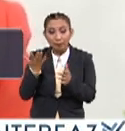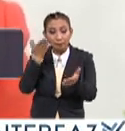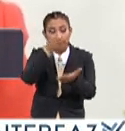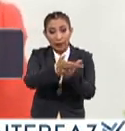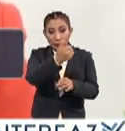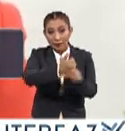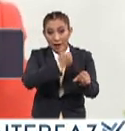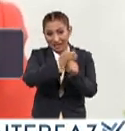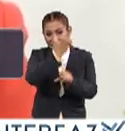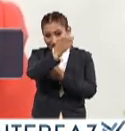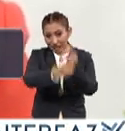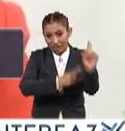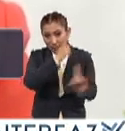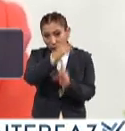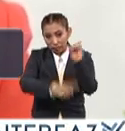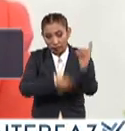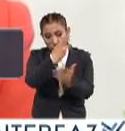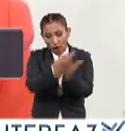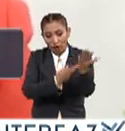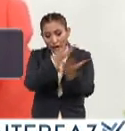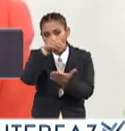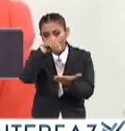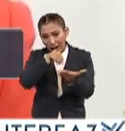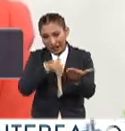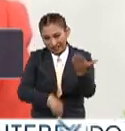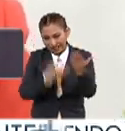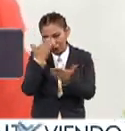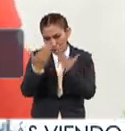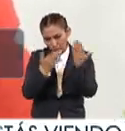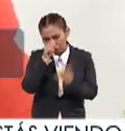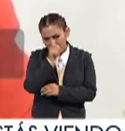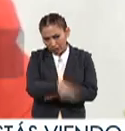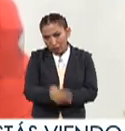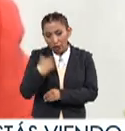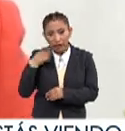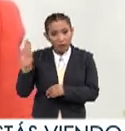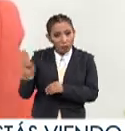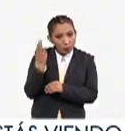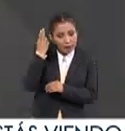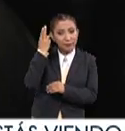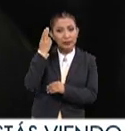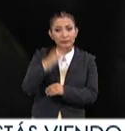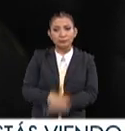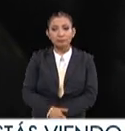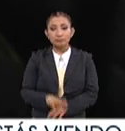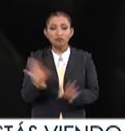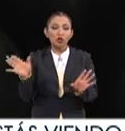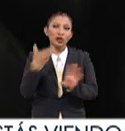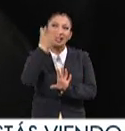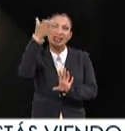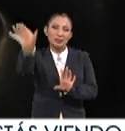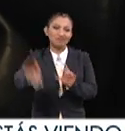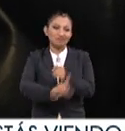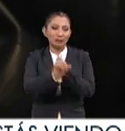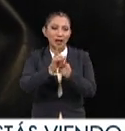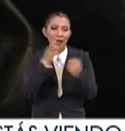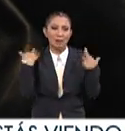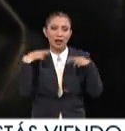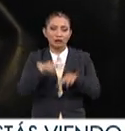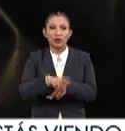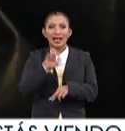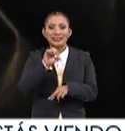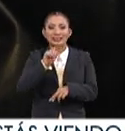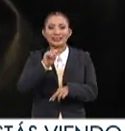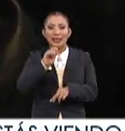de la práctica de este deporte en los planes y programas de estudio de nivel superior. Por cuestiones climáticas, el maestro Esteban